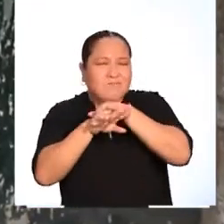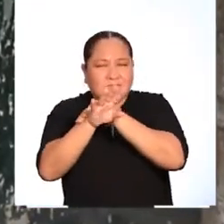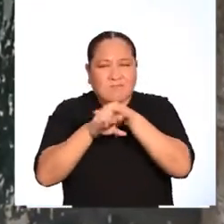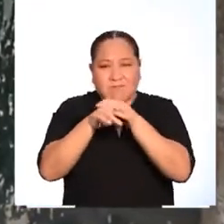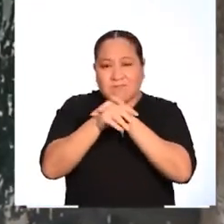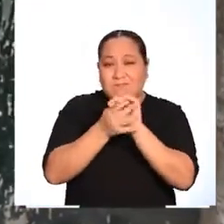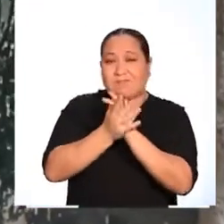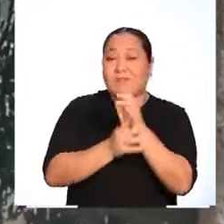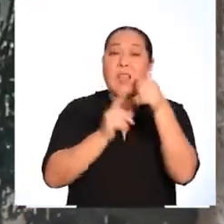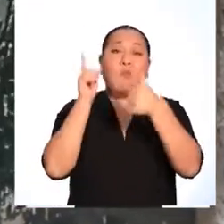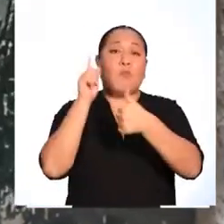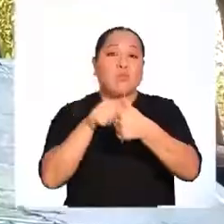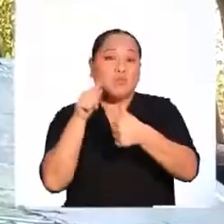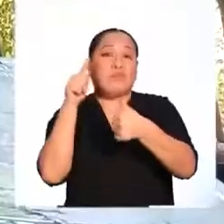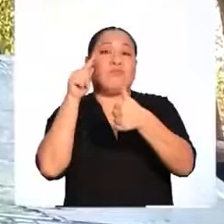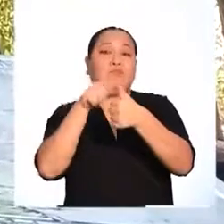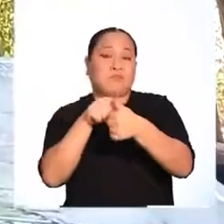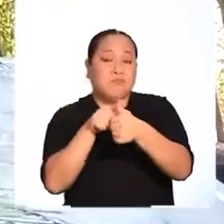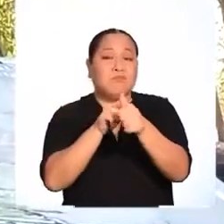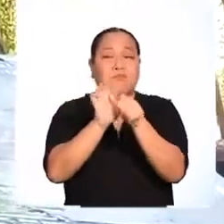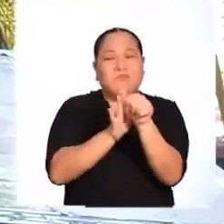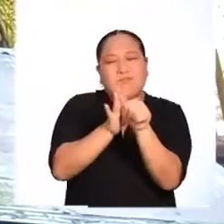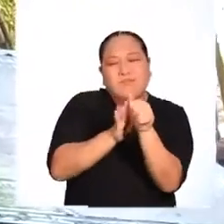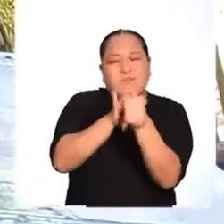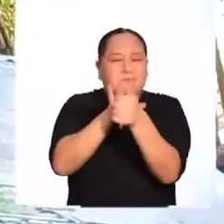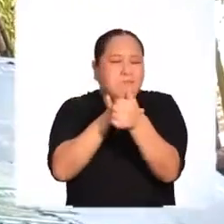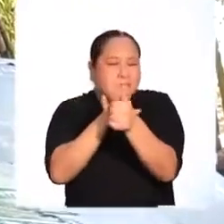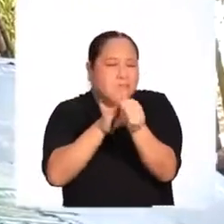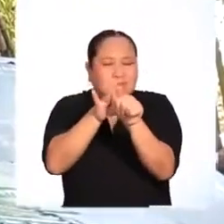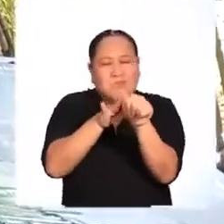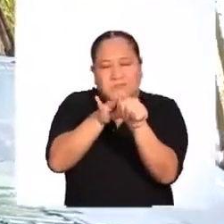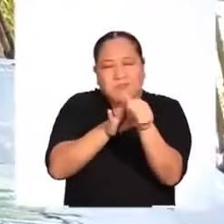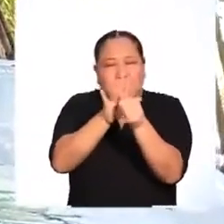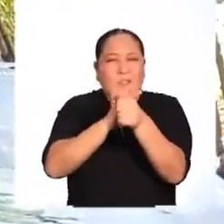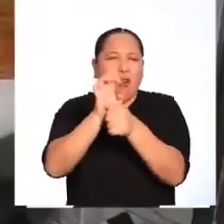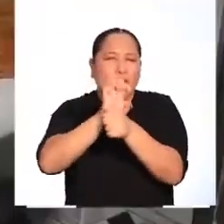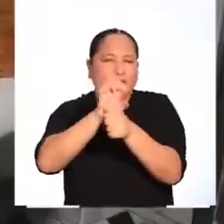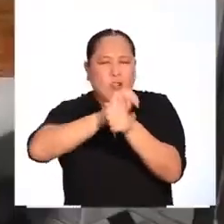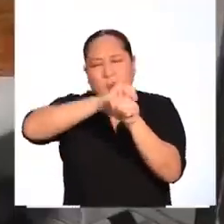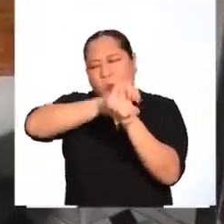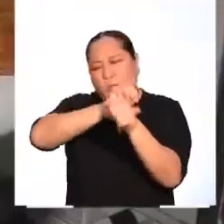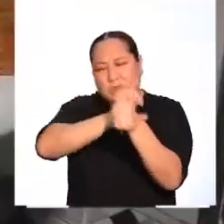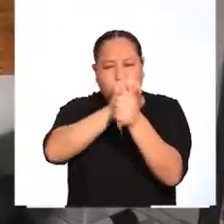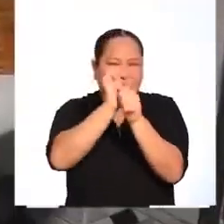con cuidado el pulgar y voy a empezar